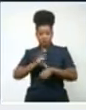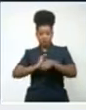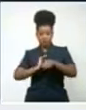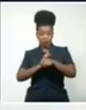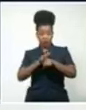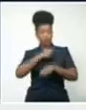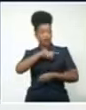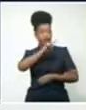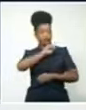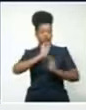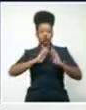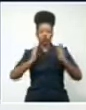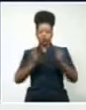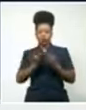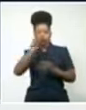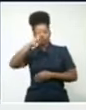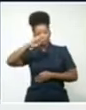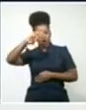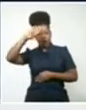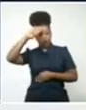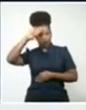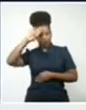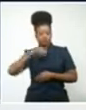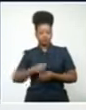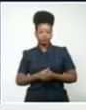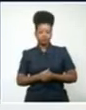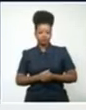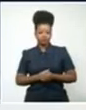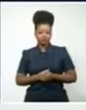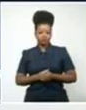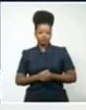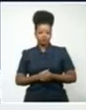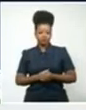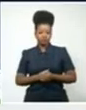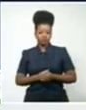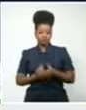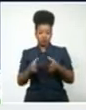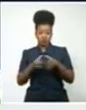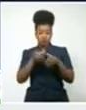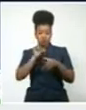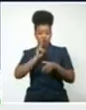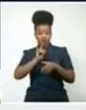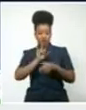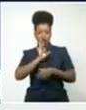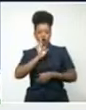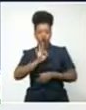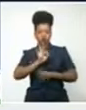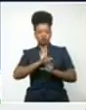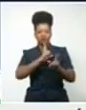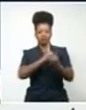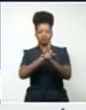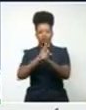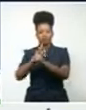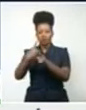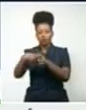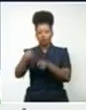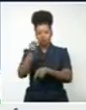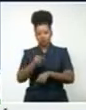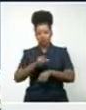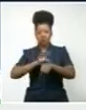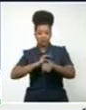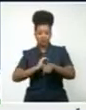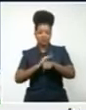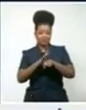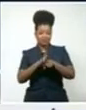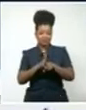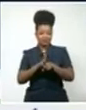todos son cubanos. De ellos, 8 son contactos de casos confirmados. Se